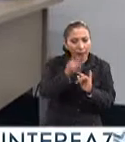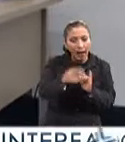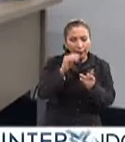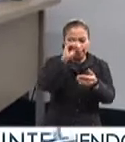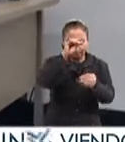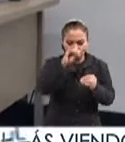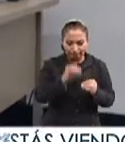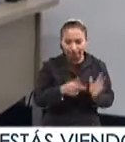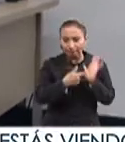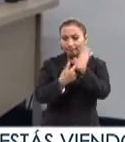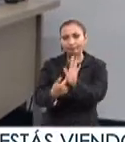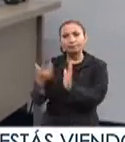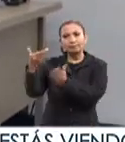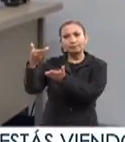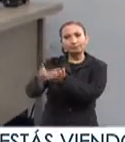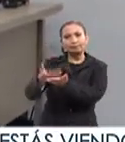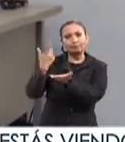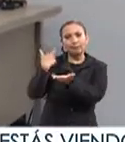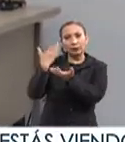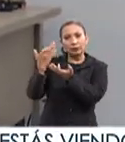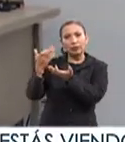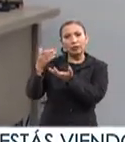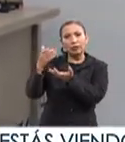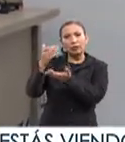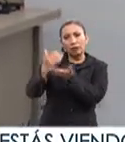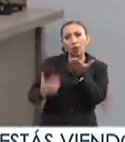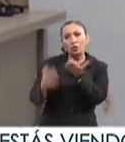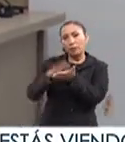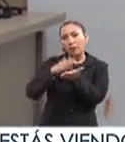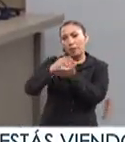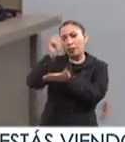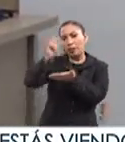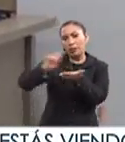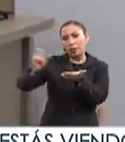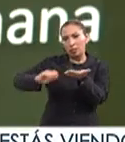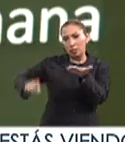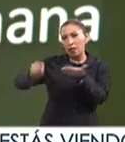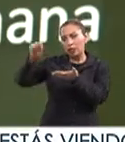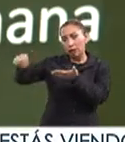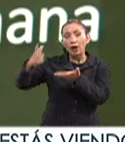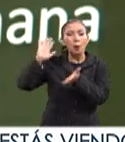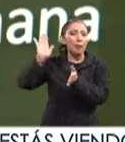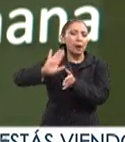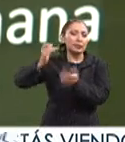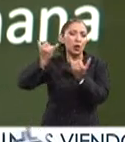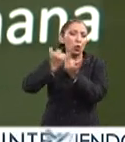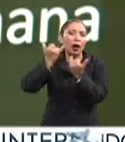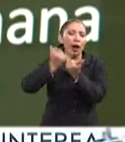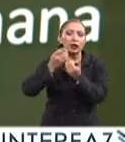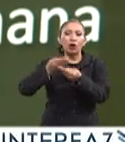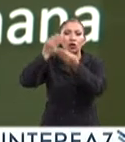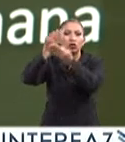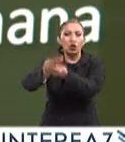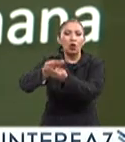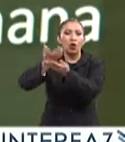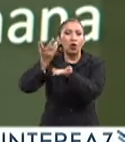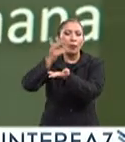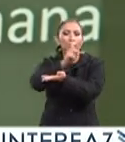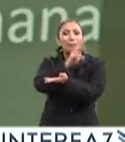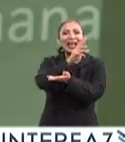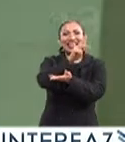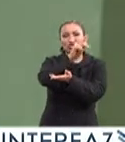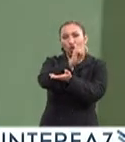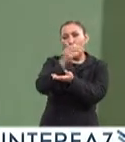poderlos documentar y que se transforman estos en un documento que simule lo que podría ser lo que entrega